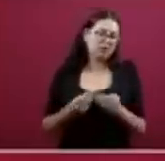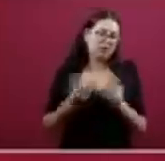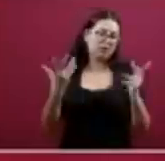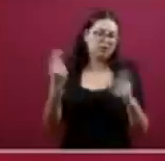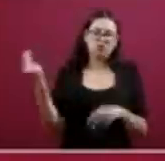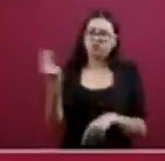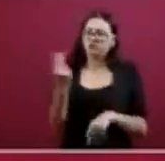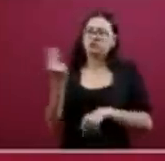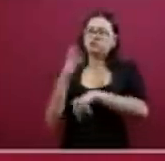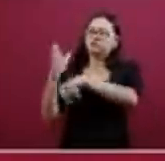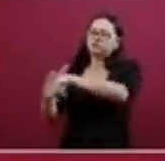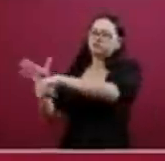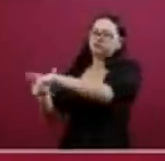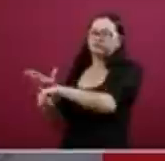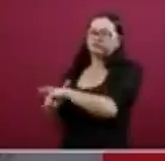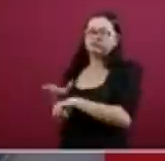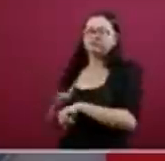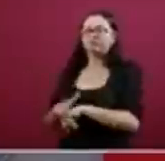a